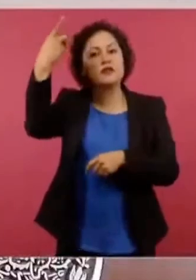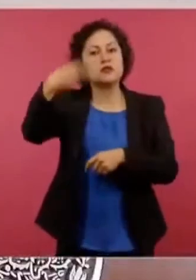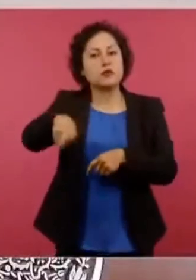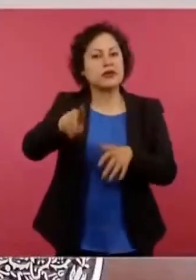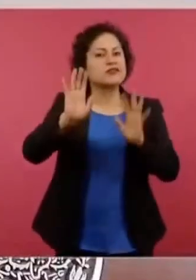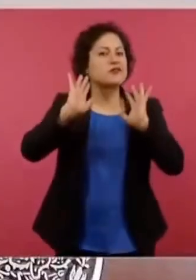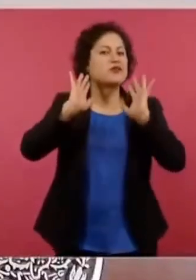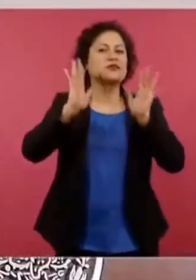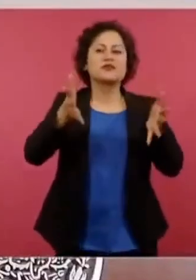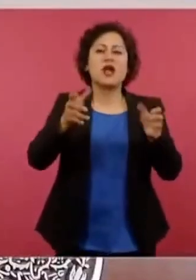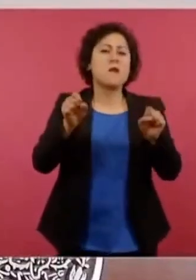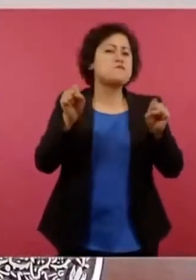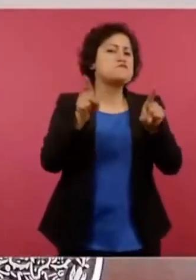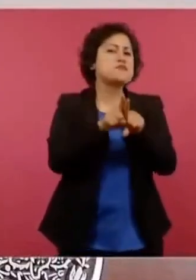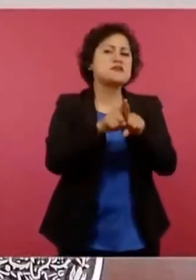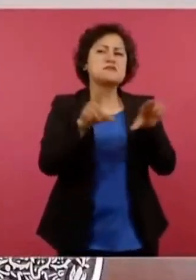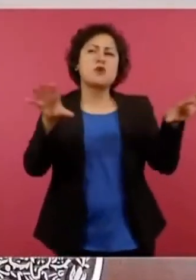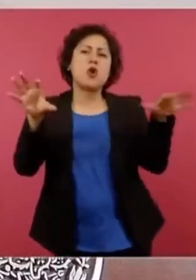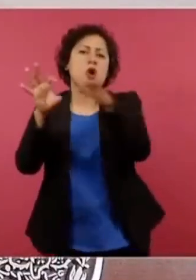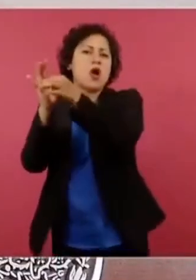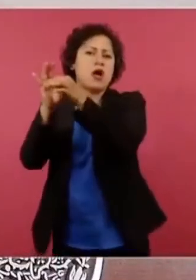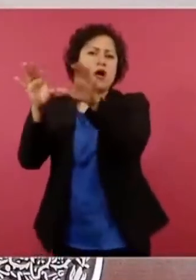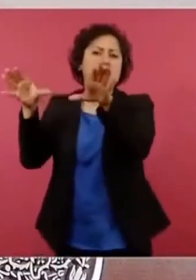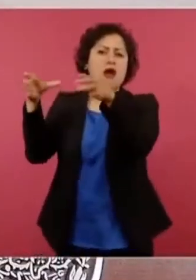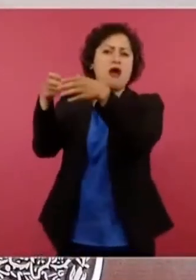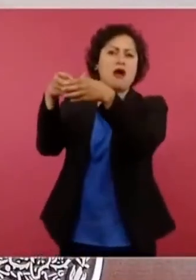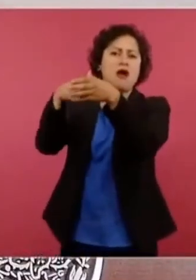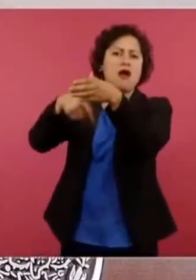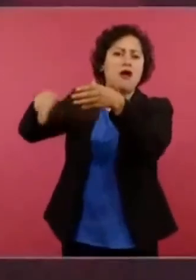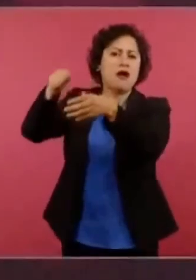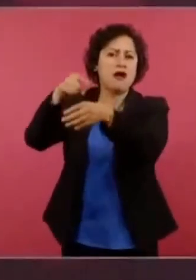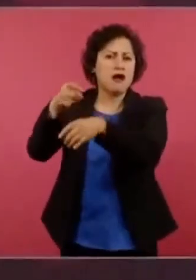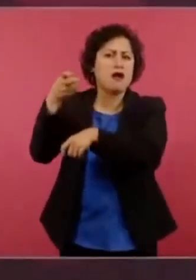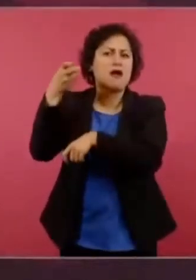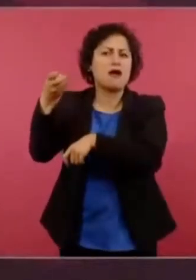de chantajistas de cuello blanco